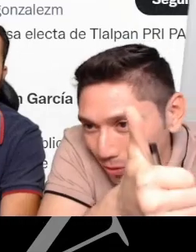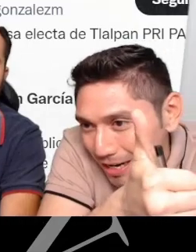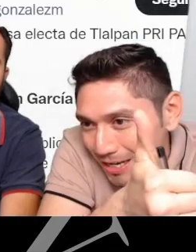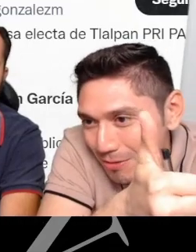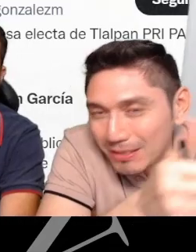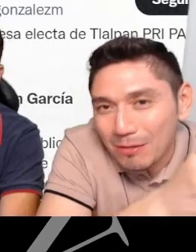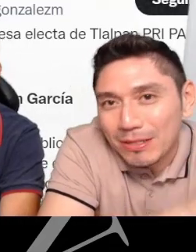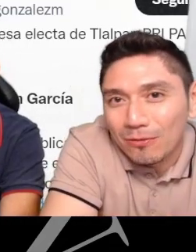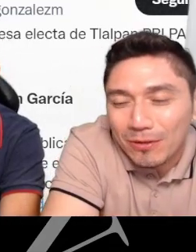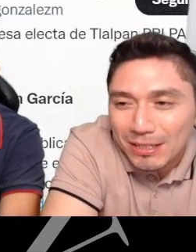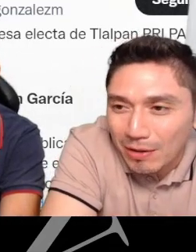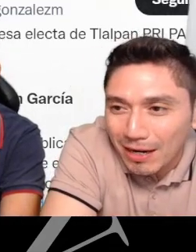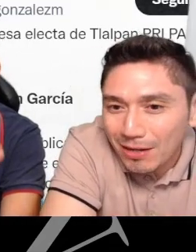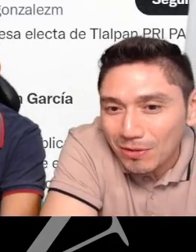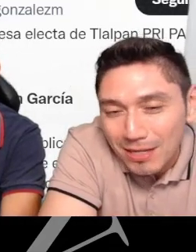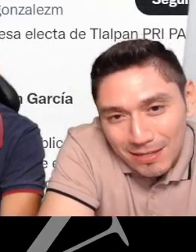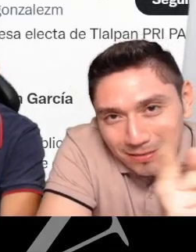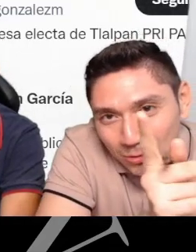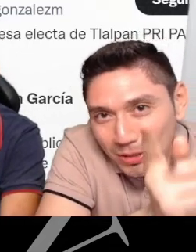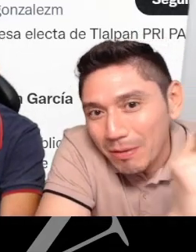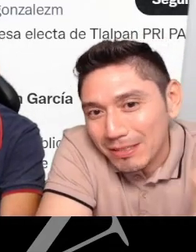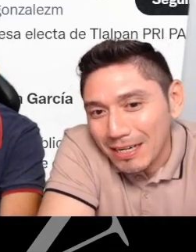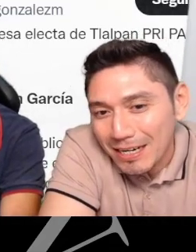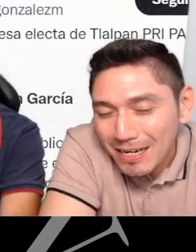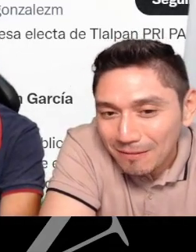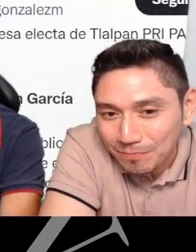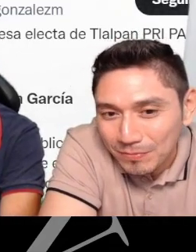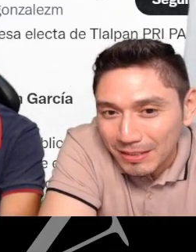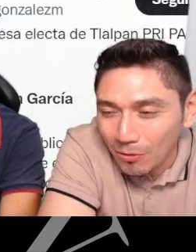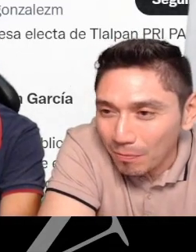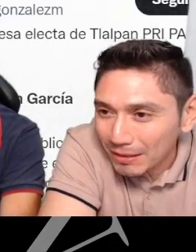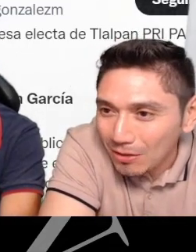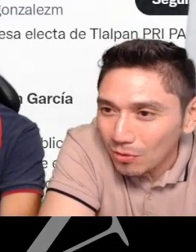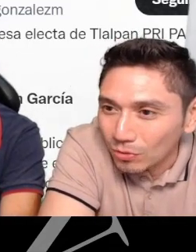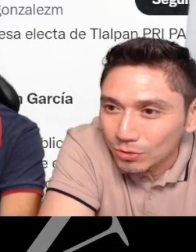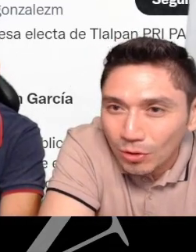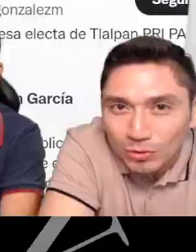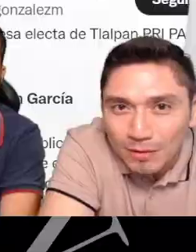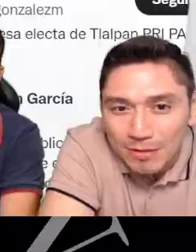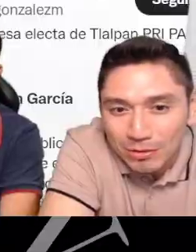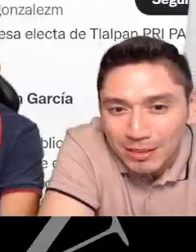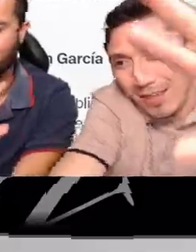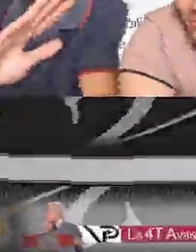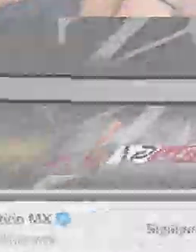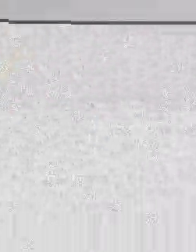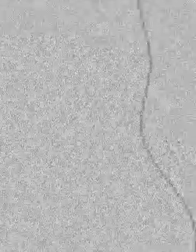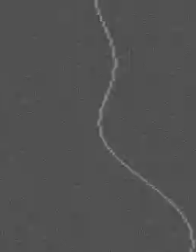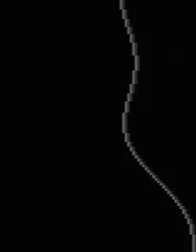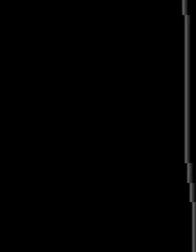recordarles, pulgar arriba si el video fue de su agrado. Suscríbanse al canal y compártanlo con todos sus amigos. Saludos.